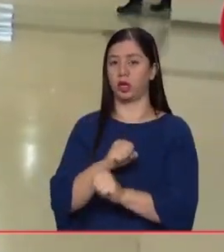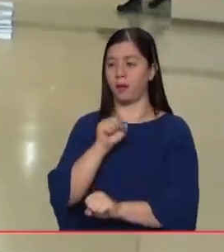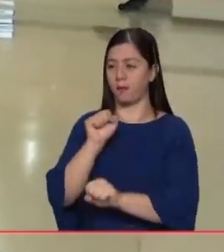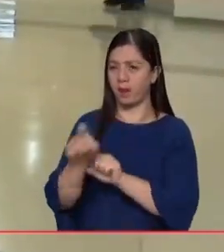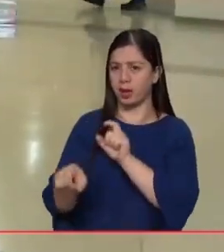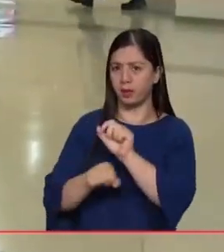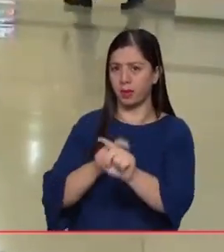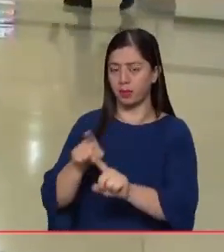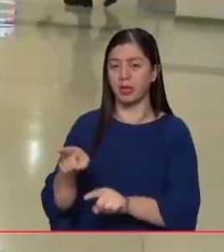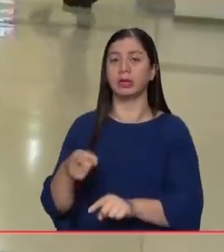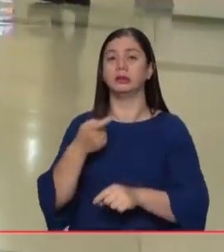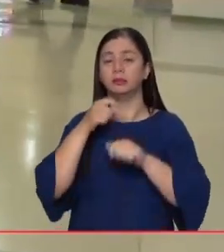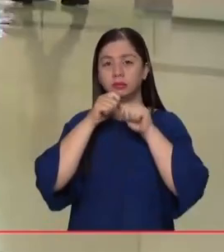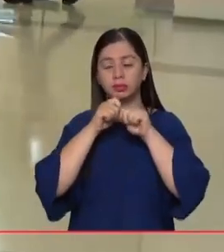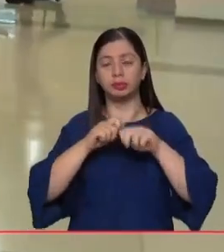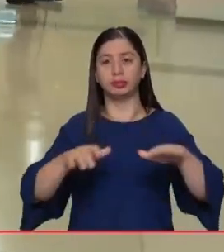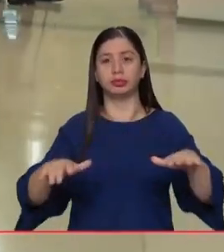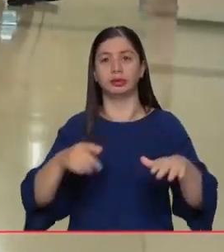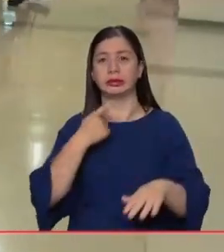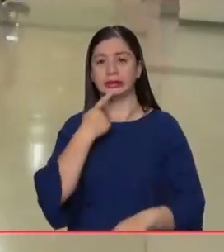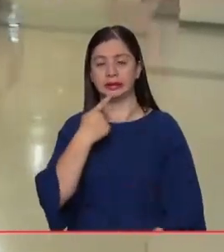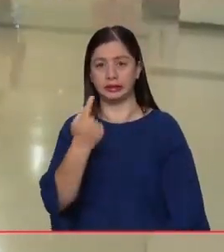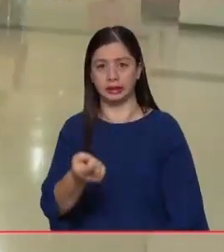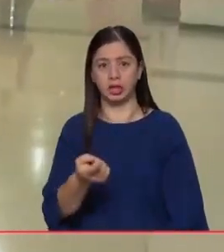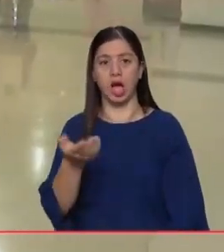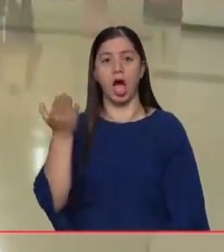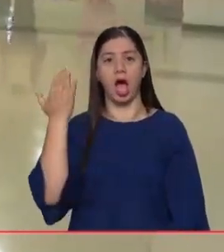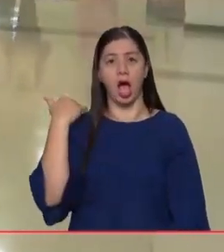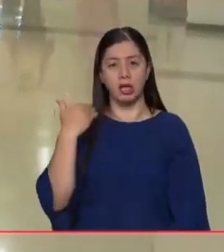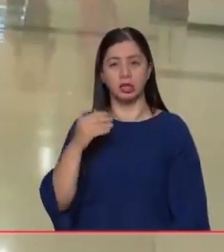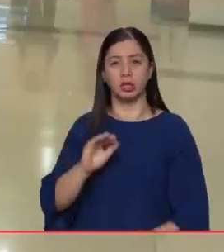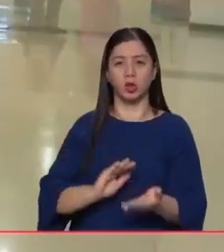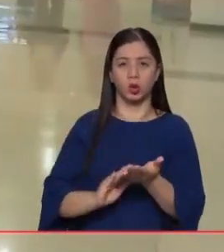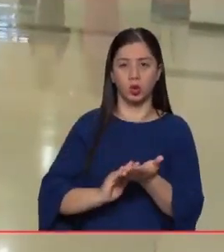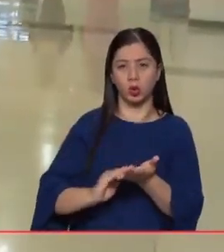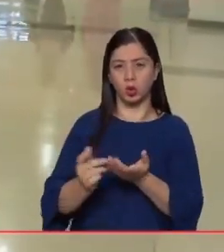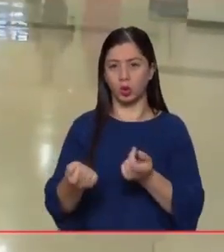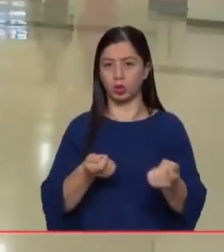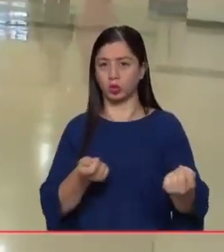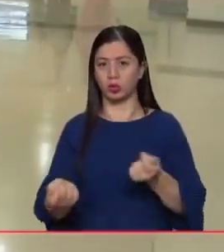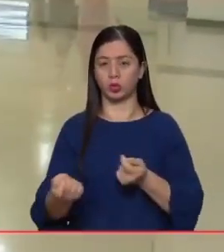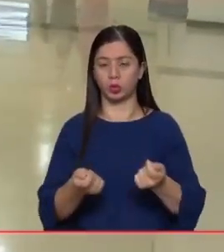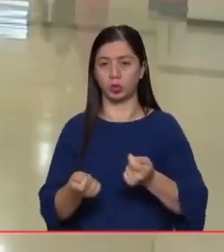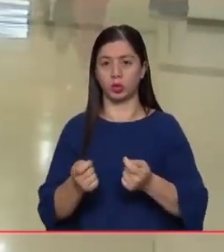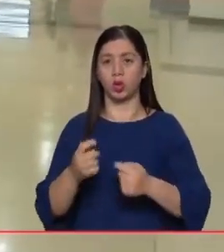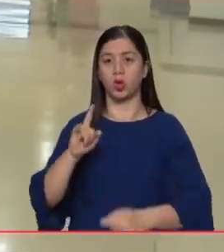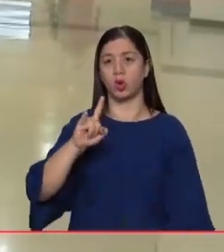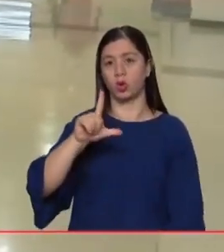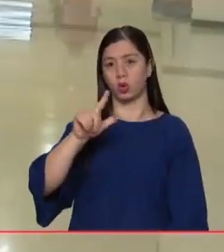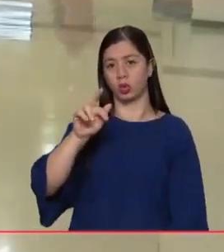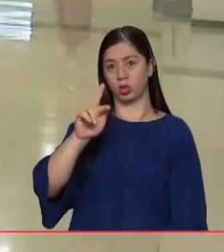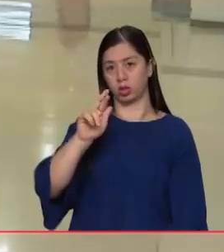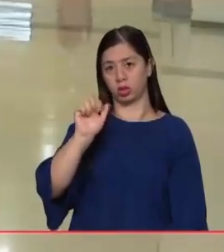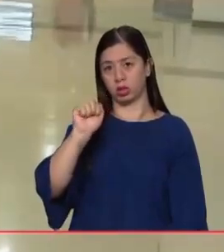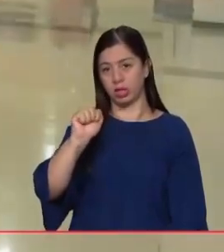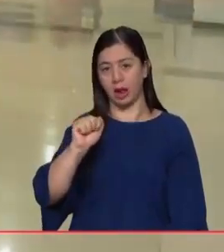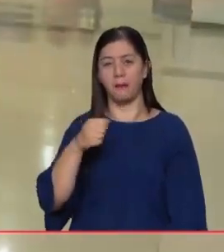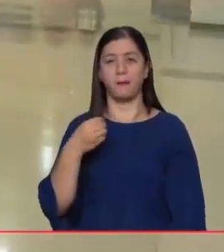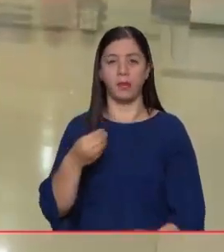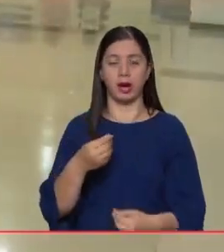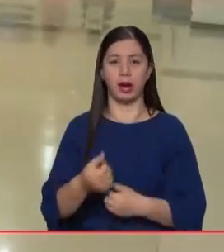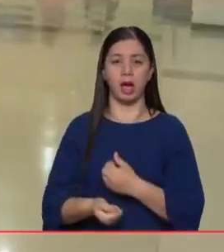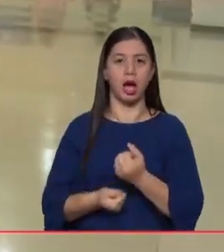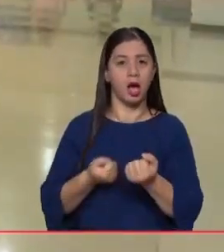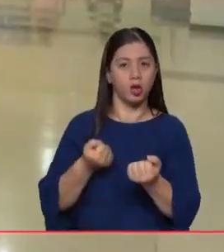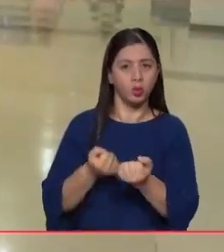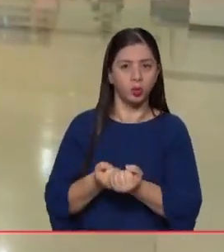reunión, anunció también que se había negociado, se estaba tratando de negociar con la aerolínea Ultra para capitalizarla